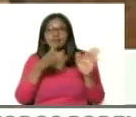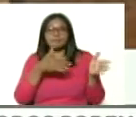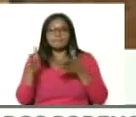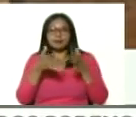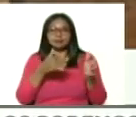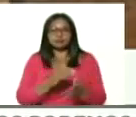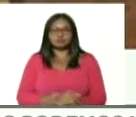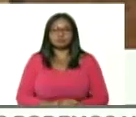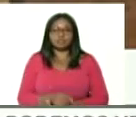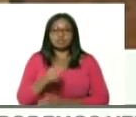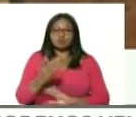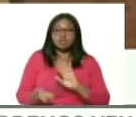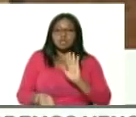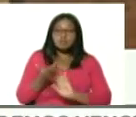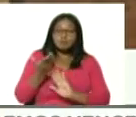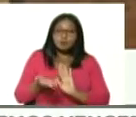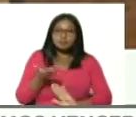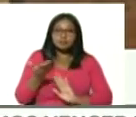es importante.